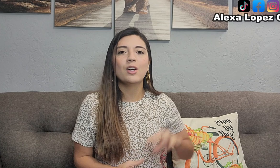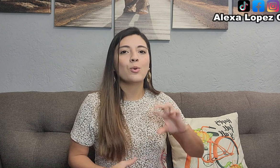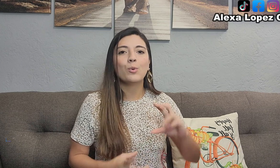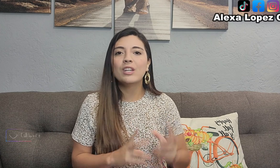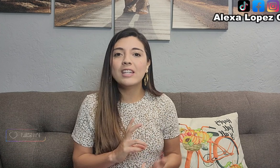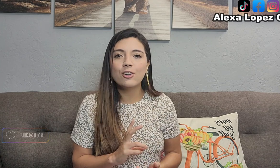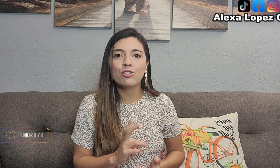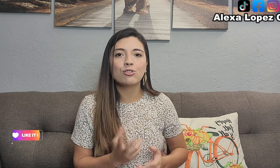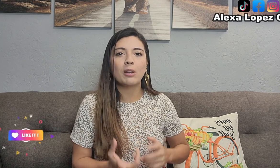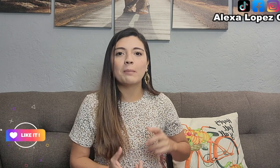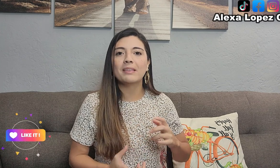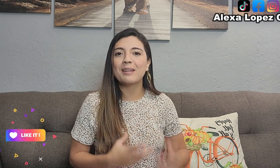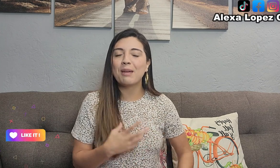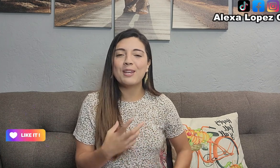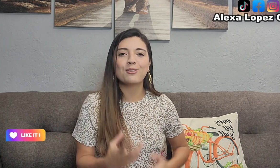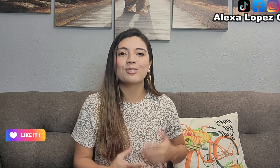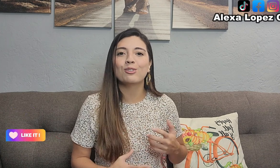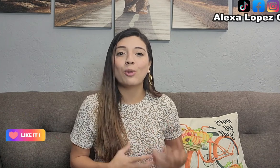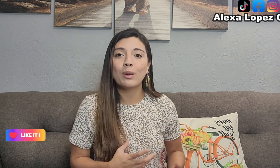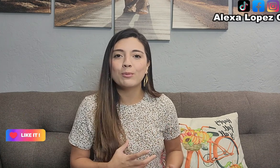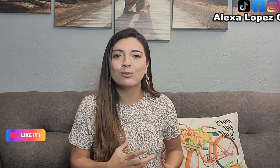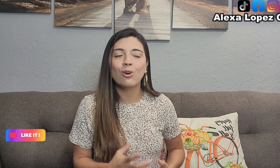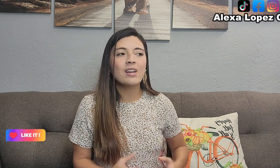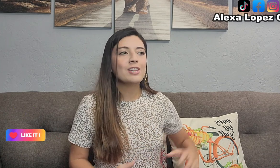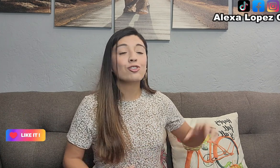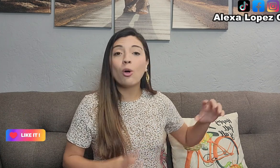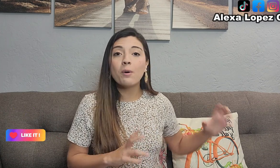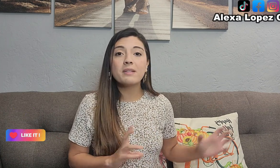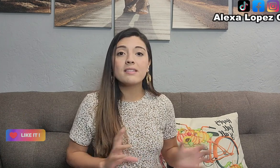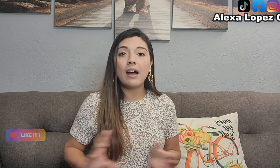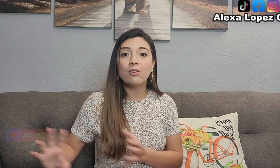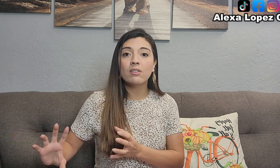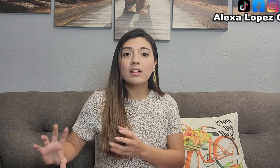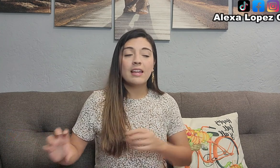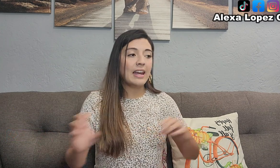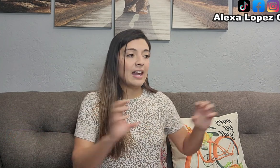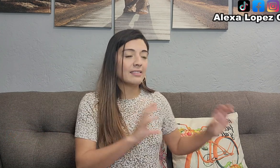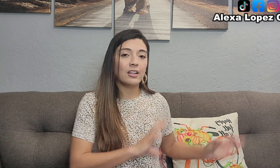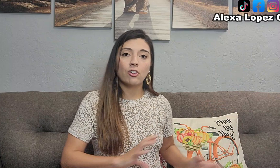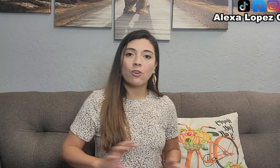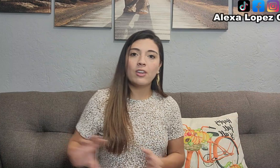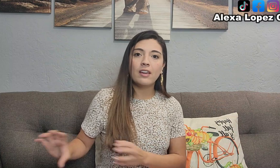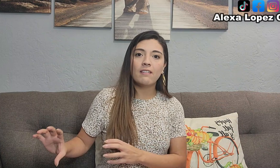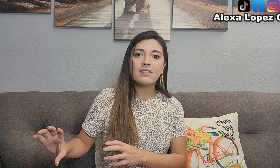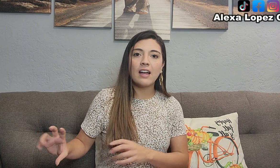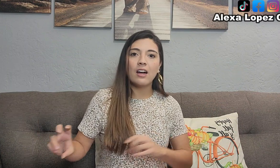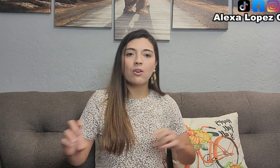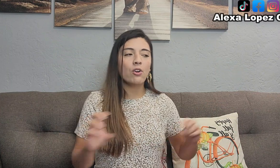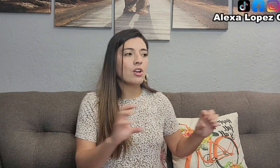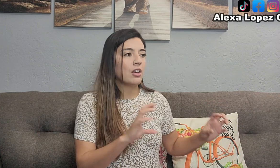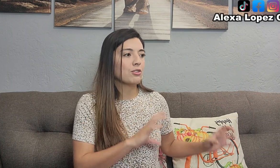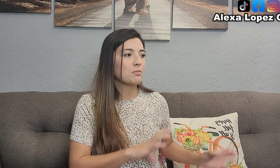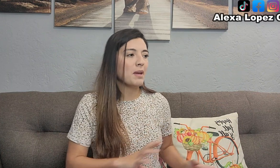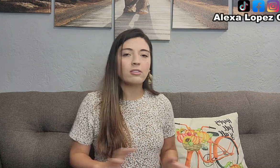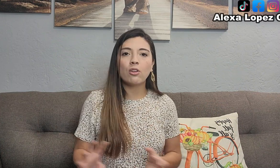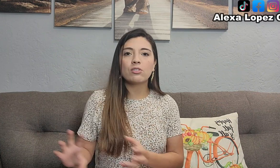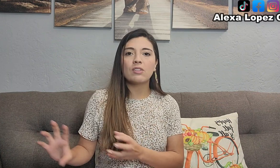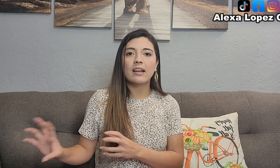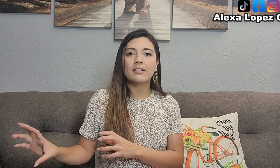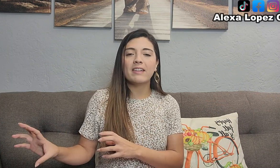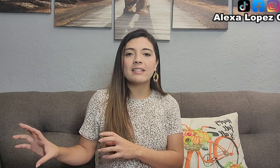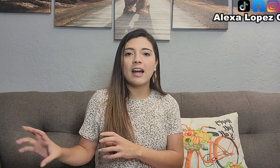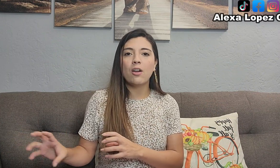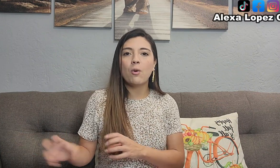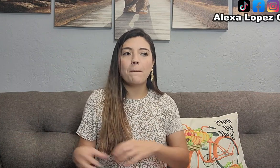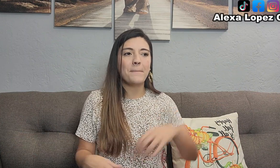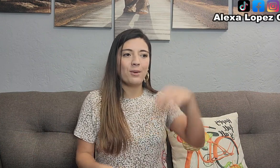necesita un giro, no solamente en México, sino en todo el mundo. Todo avanzado. La tecnología ha avanzado, los métodos